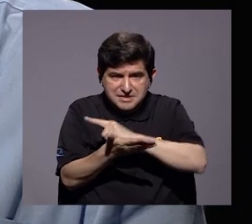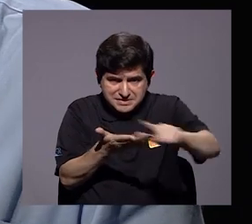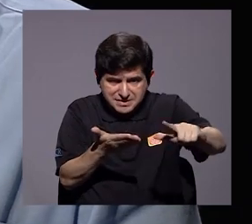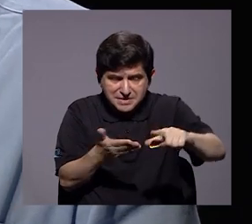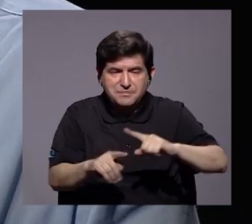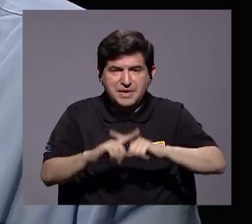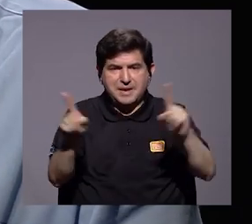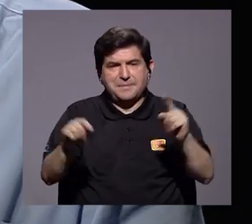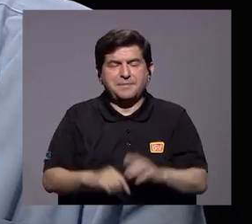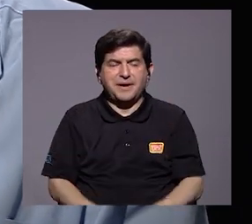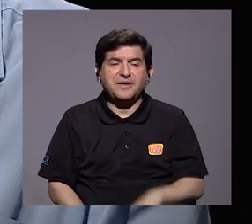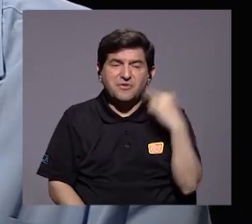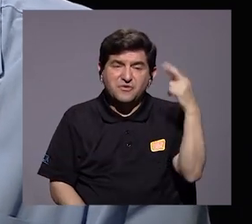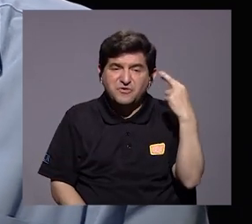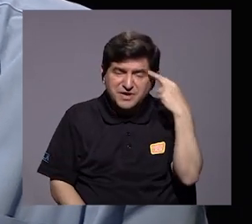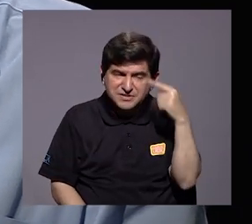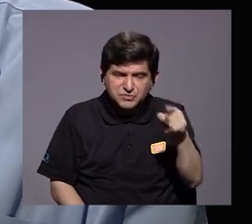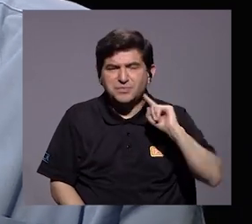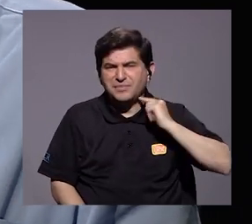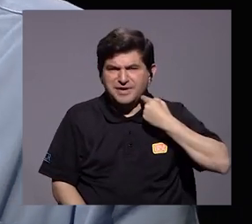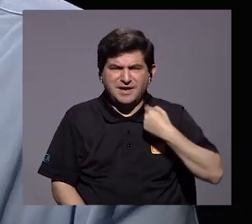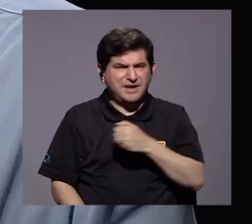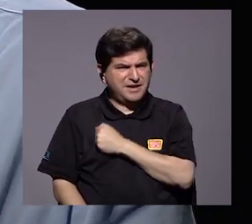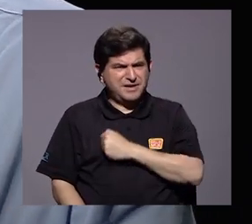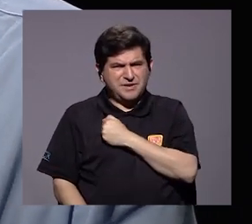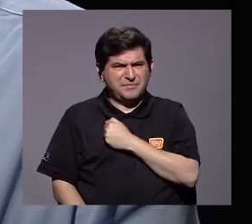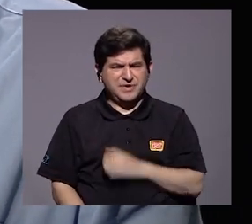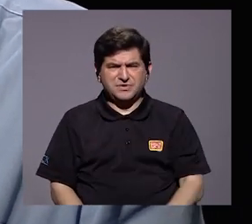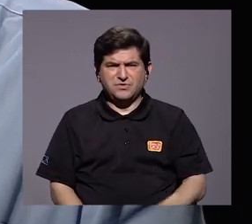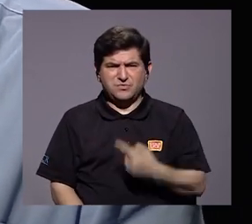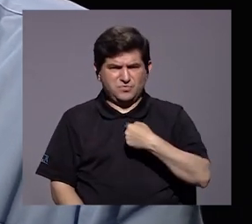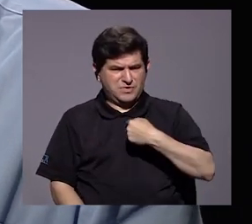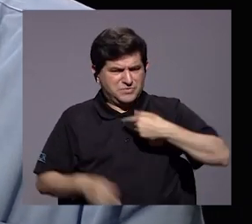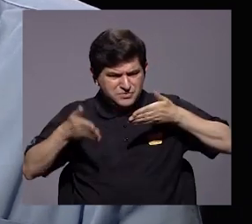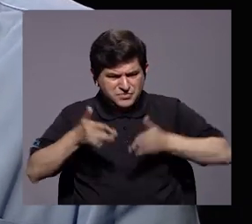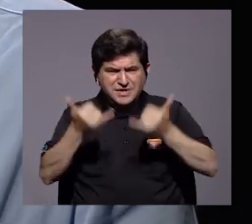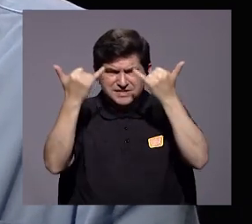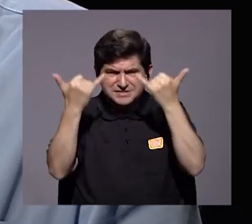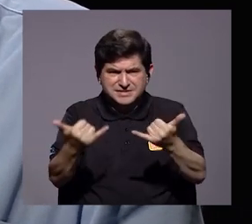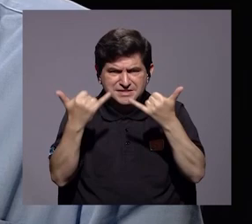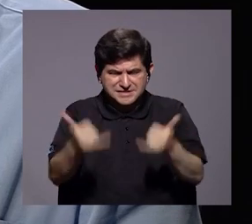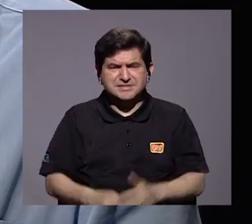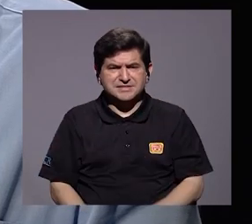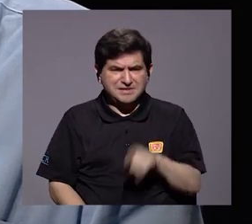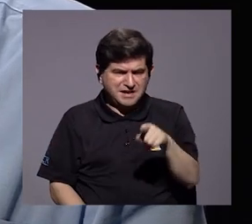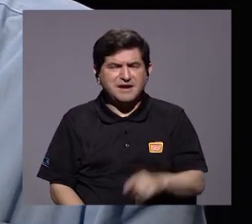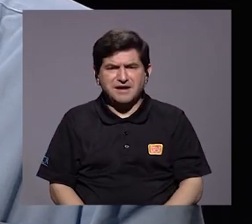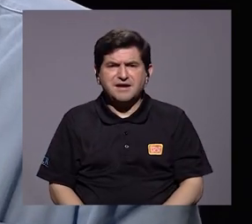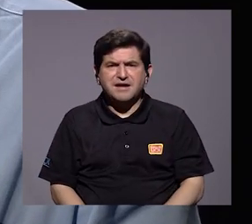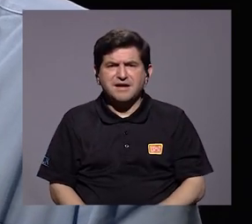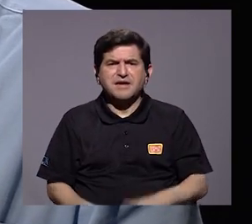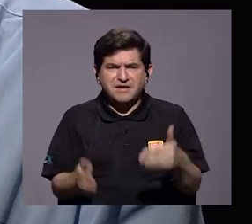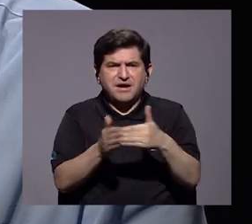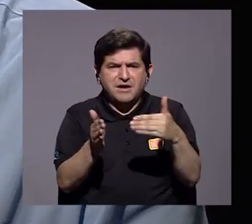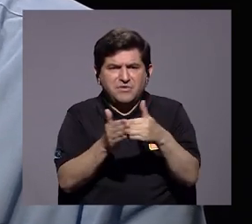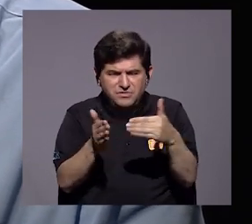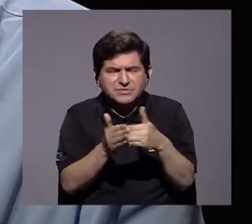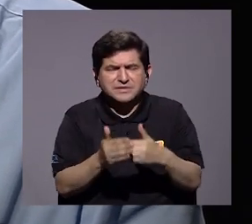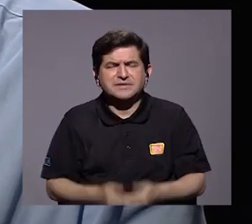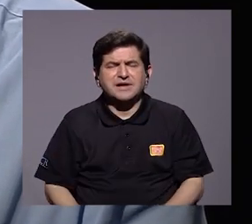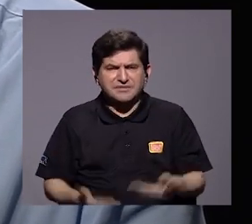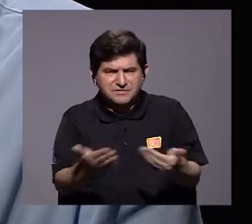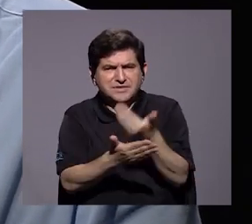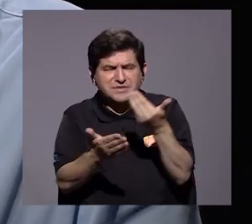tiene que ser cara porque es renovable perdón pero ha sido renovable desde que yo nací y yo no sé cómo era antes pero desde que yo soy niño la